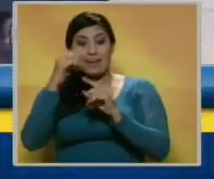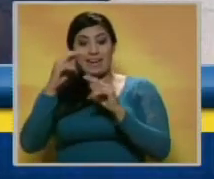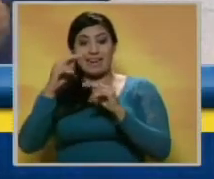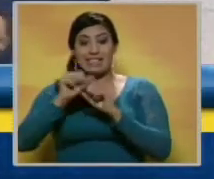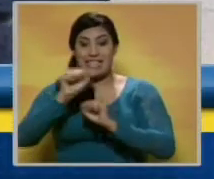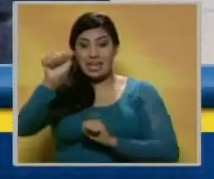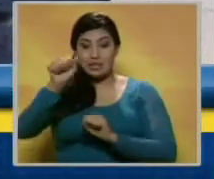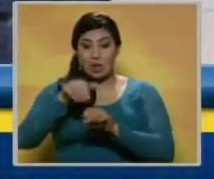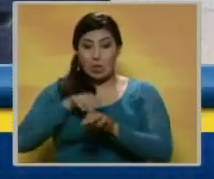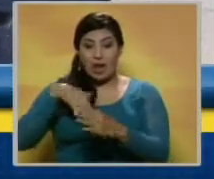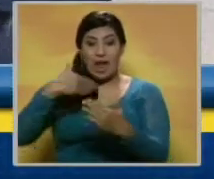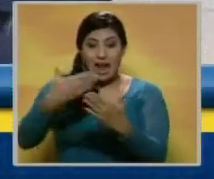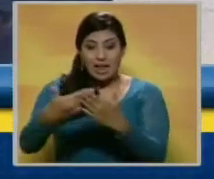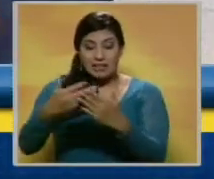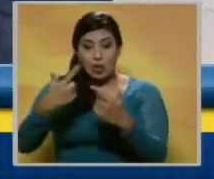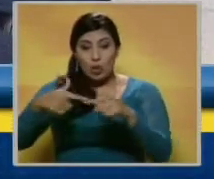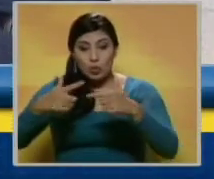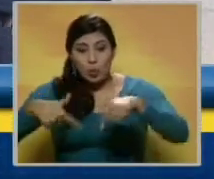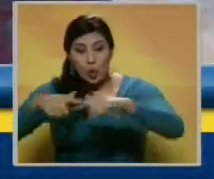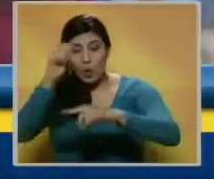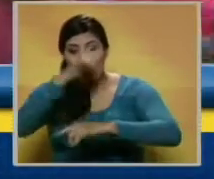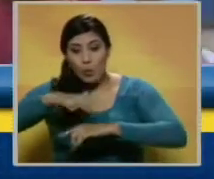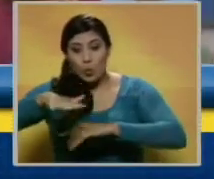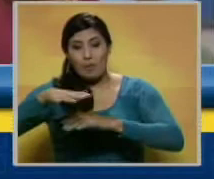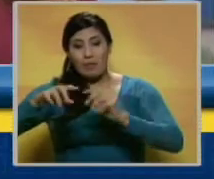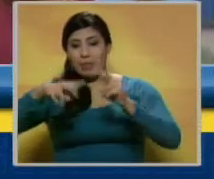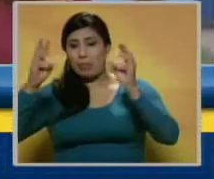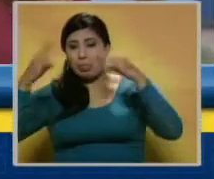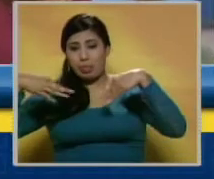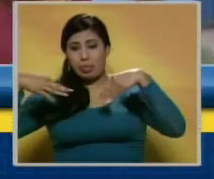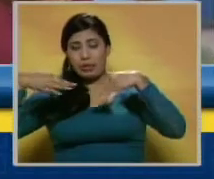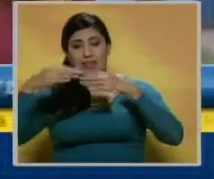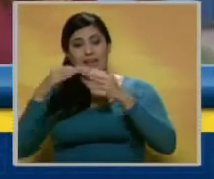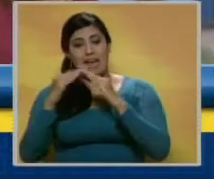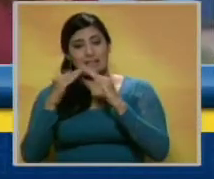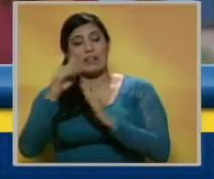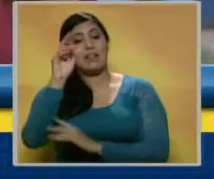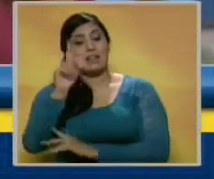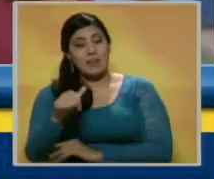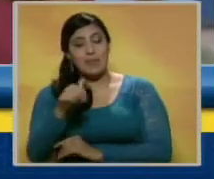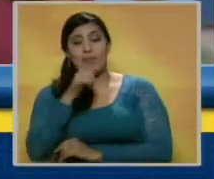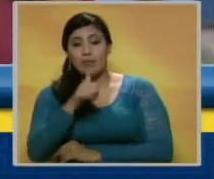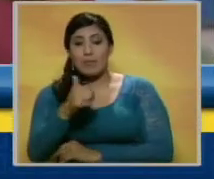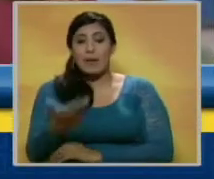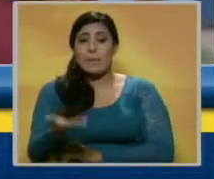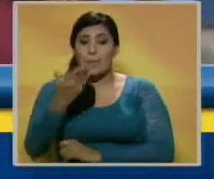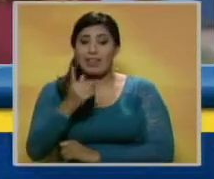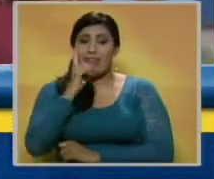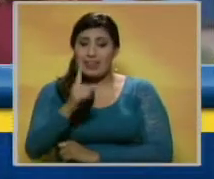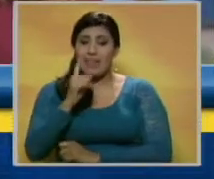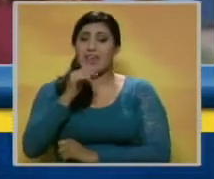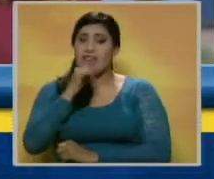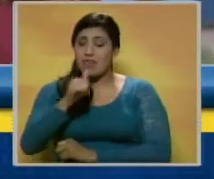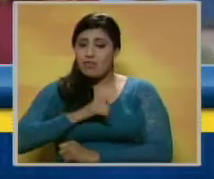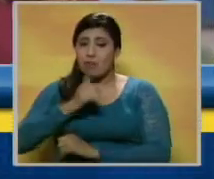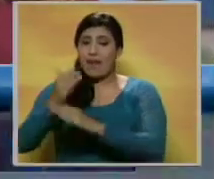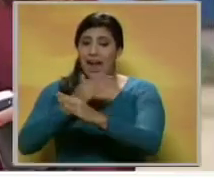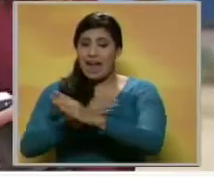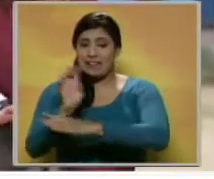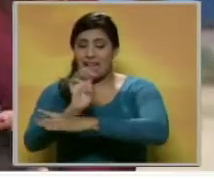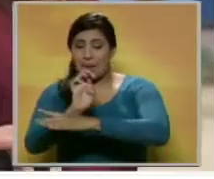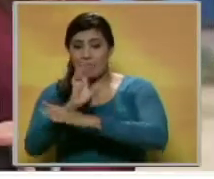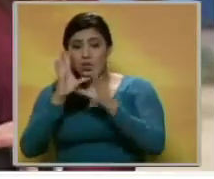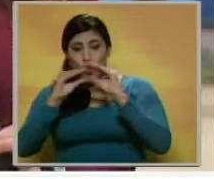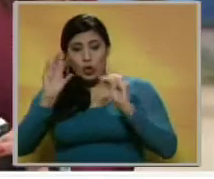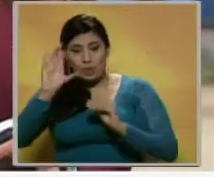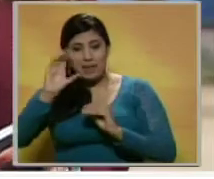Cristóbal hacia Paramillo, hasta Troncal 5. Las autoridades también señalaron que es importante que las personas reporten cualquier situación de emergencia a nivel